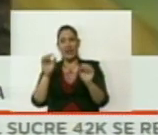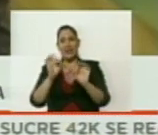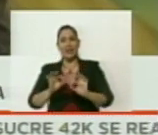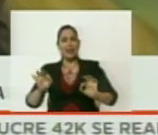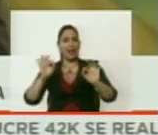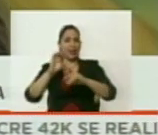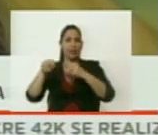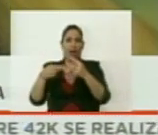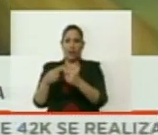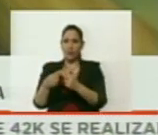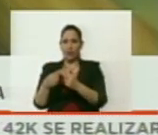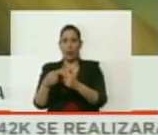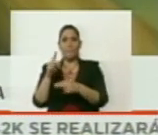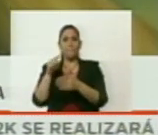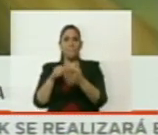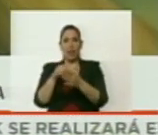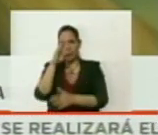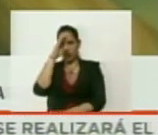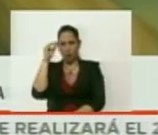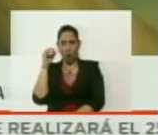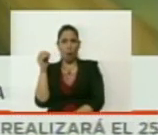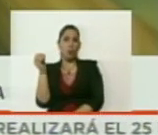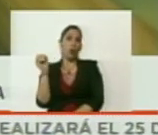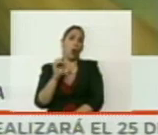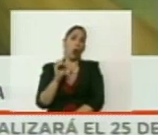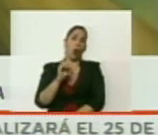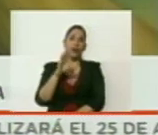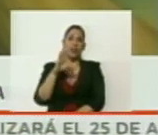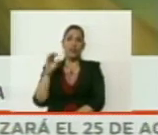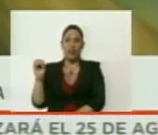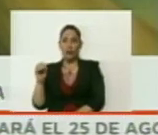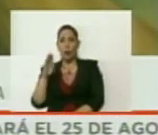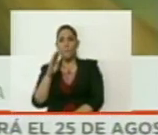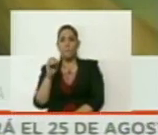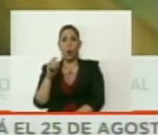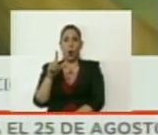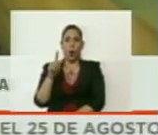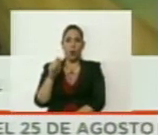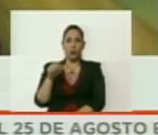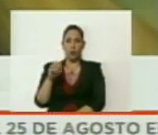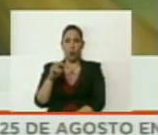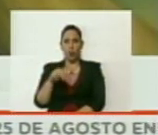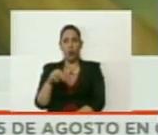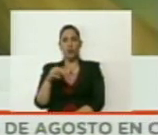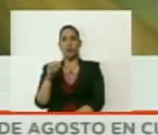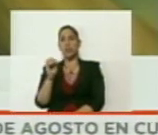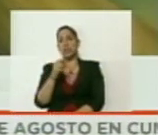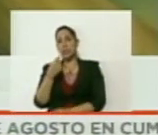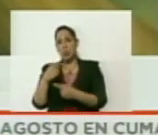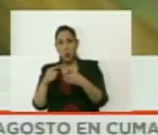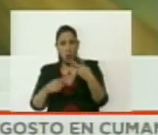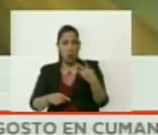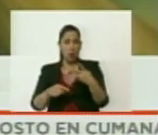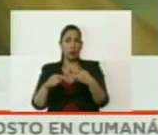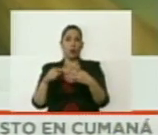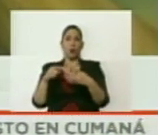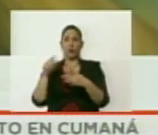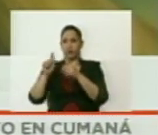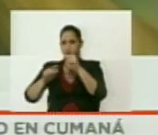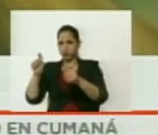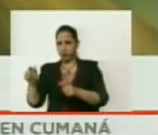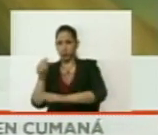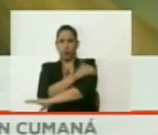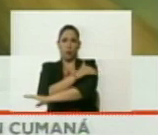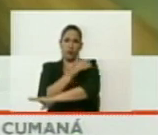nadie, ni 1000 Trump, ni 500 Bolton, ni 400 Pence, ni 300 Pompeo, ni Marco Rubio,